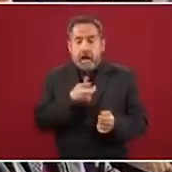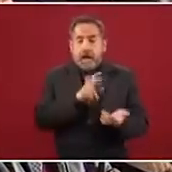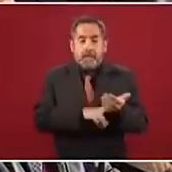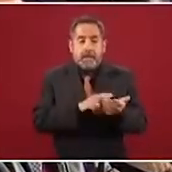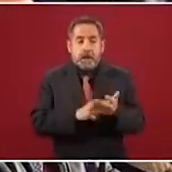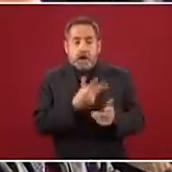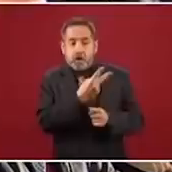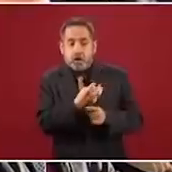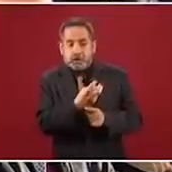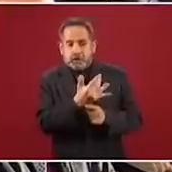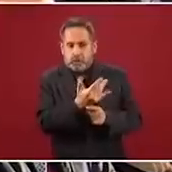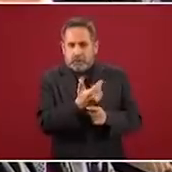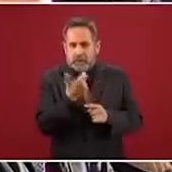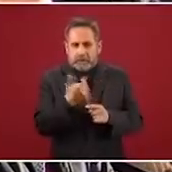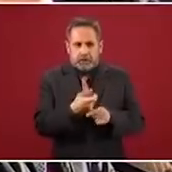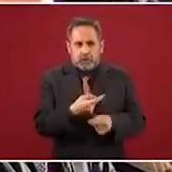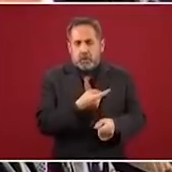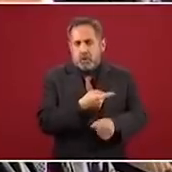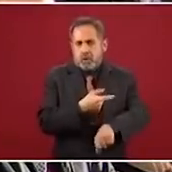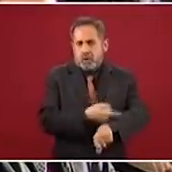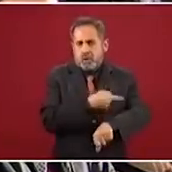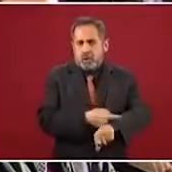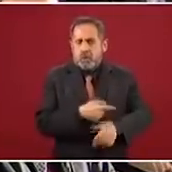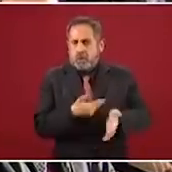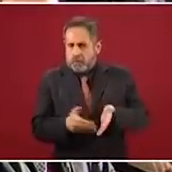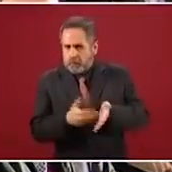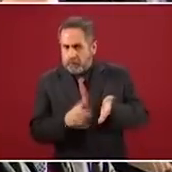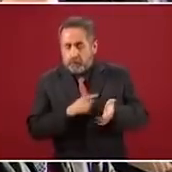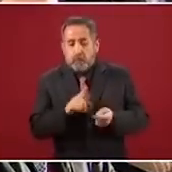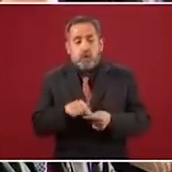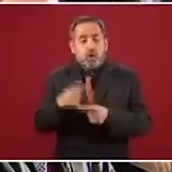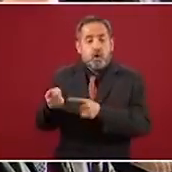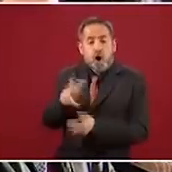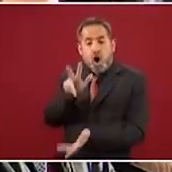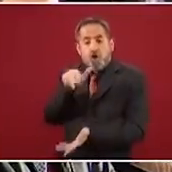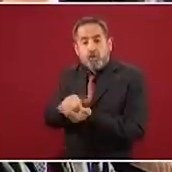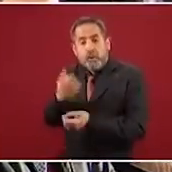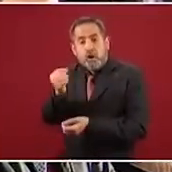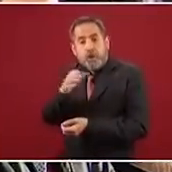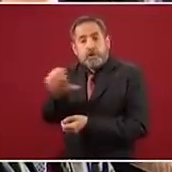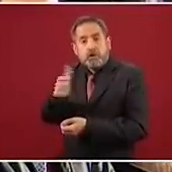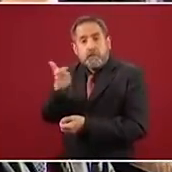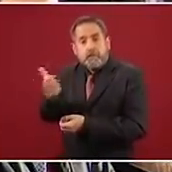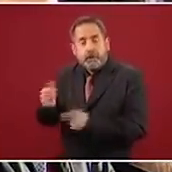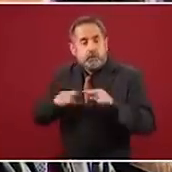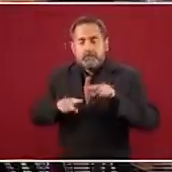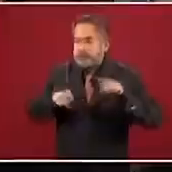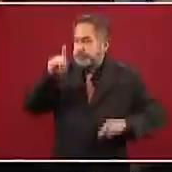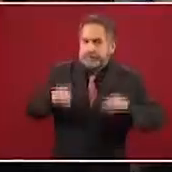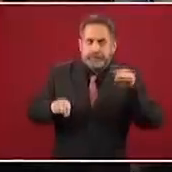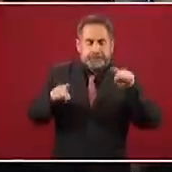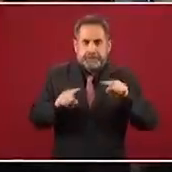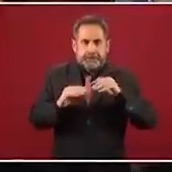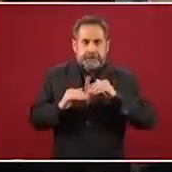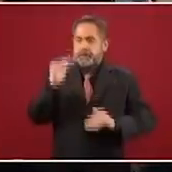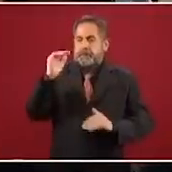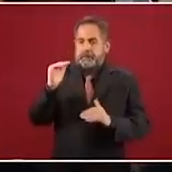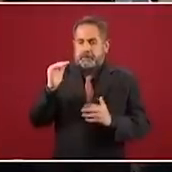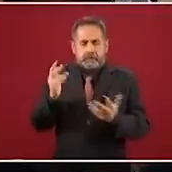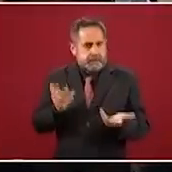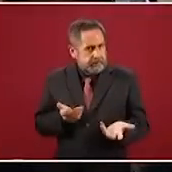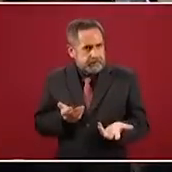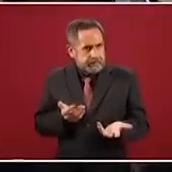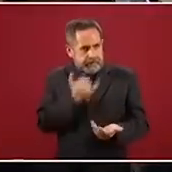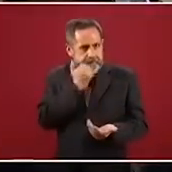250 pesos la sesión de hemodiálisis, en otro estado 8.900 pesos. Una diferencia sustancial entre lo que